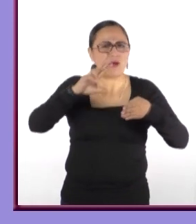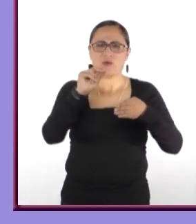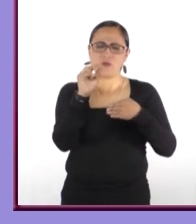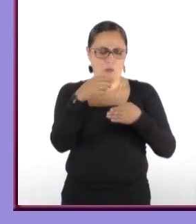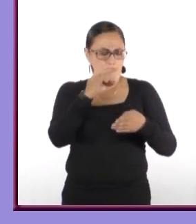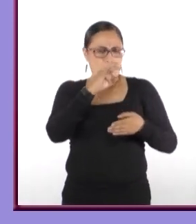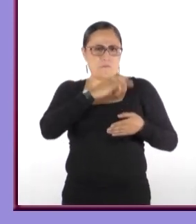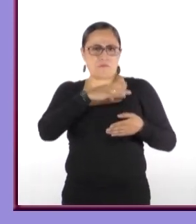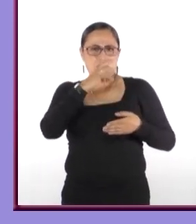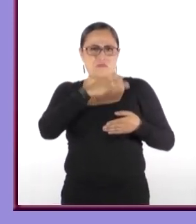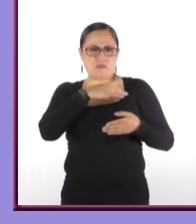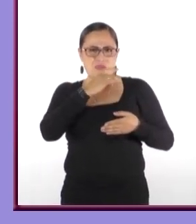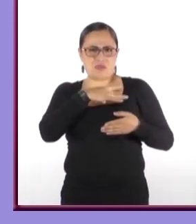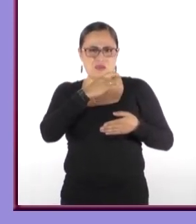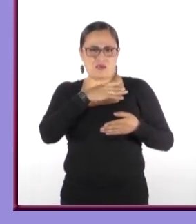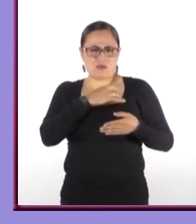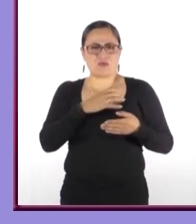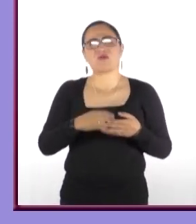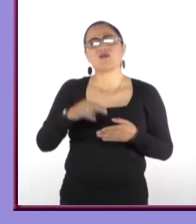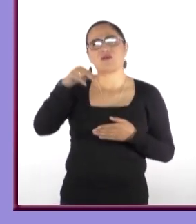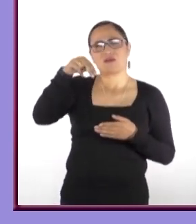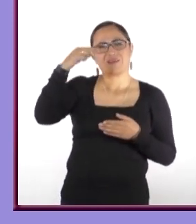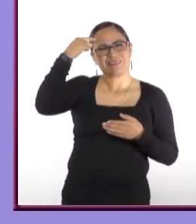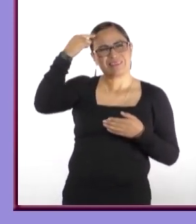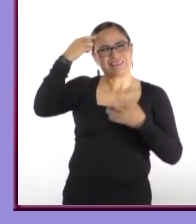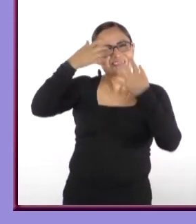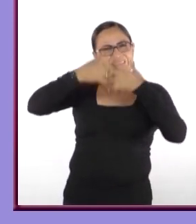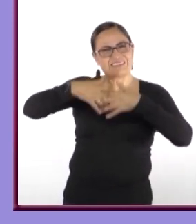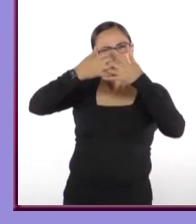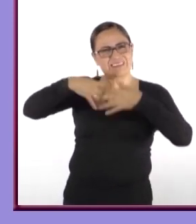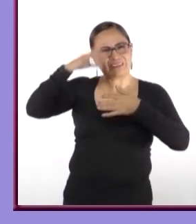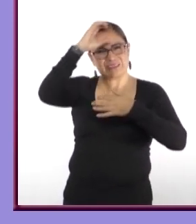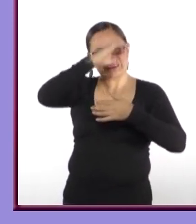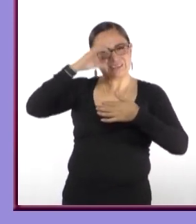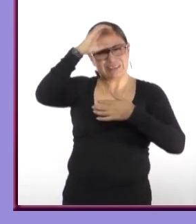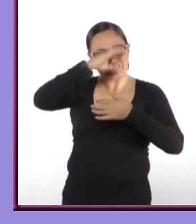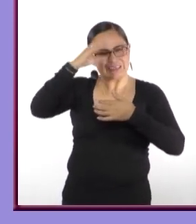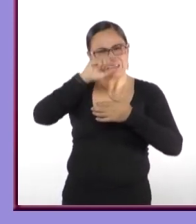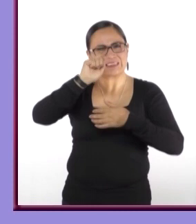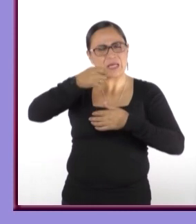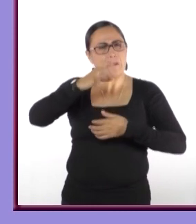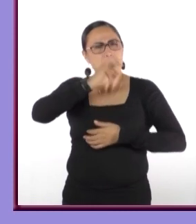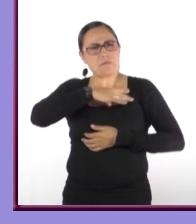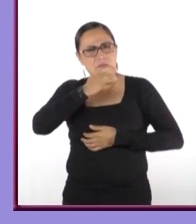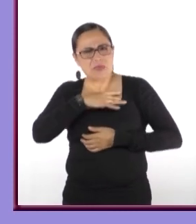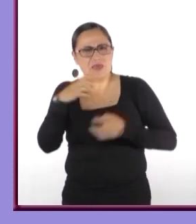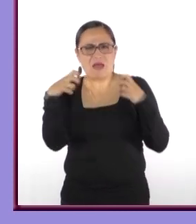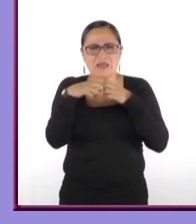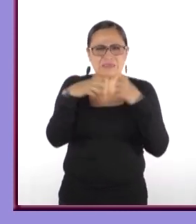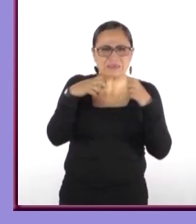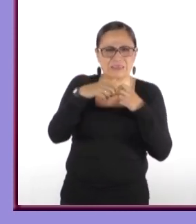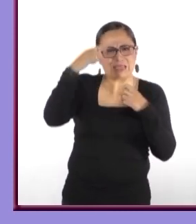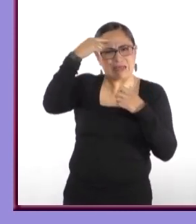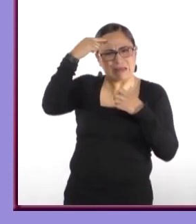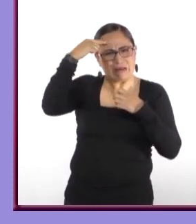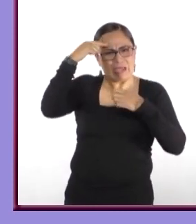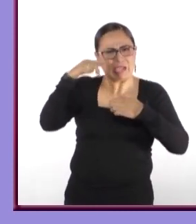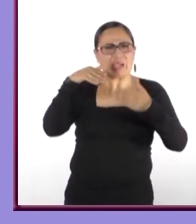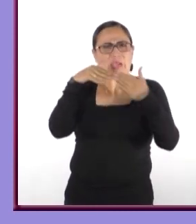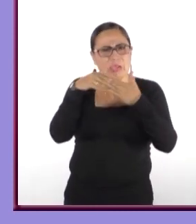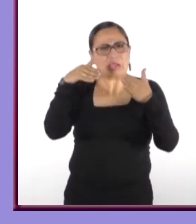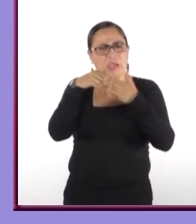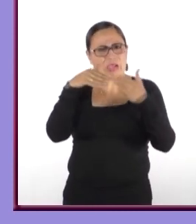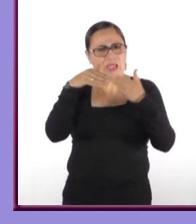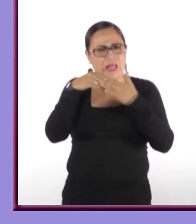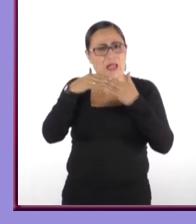el miedo. Las neurociencias han confirmado que el miedo o ansiedad pueden afectar tu cerebro e impedir